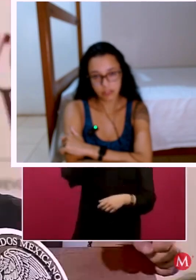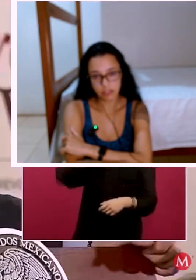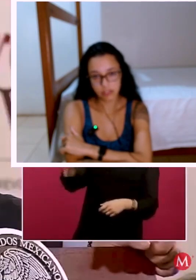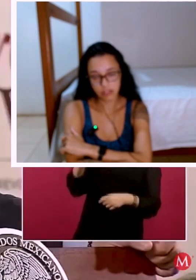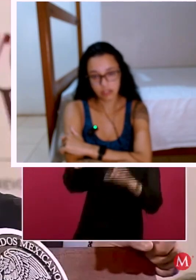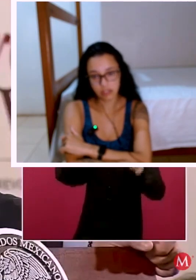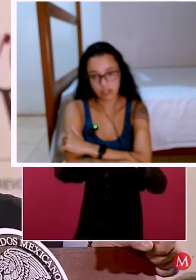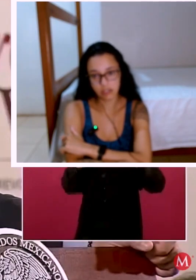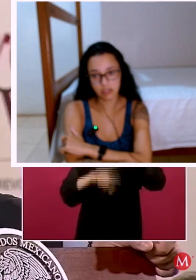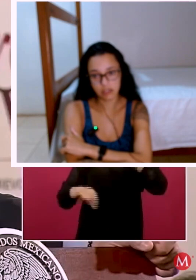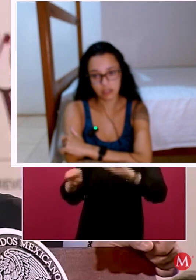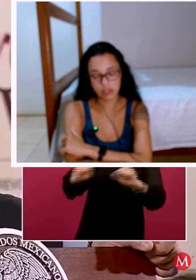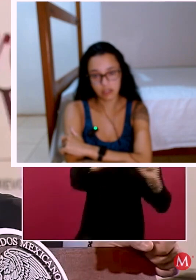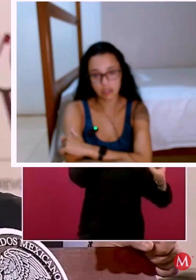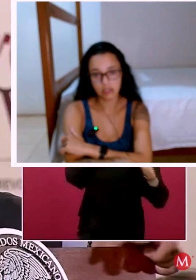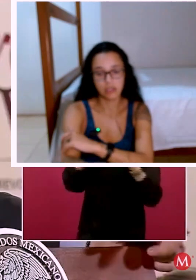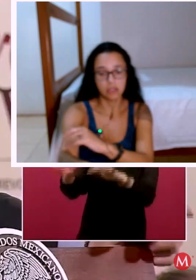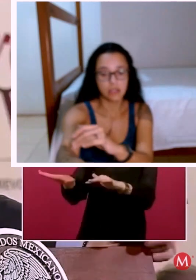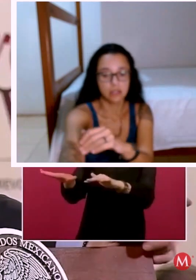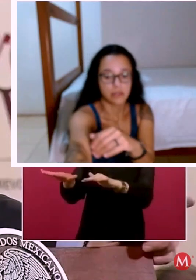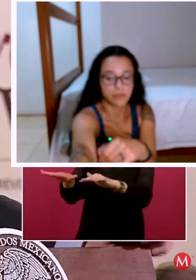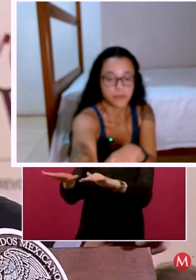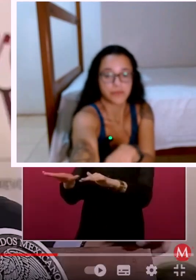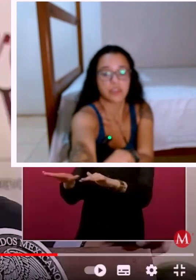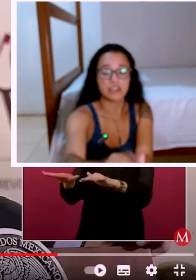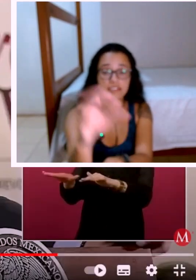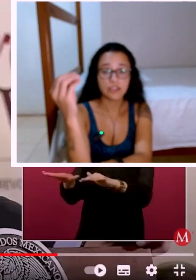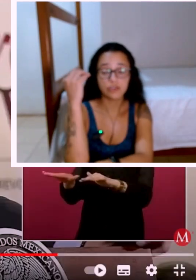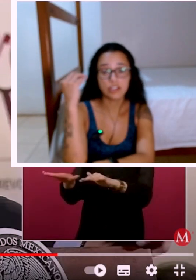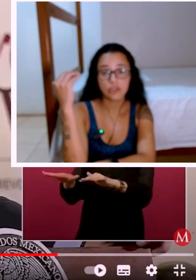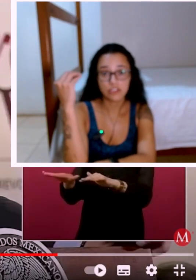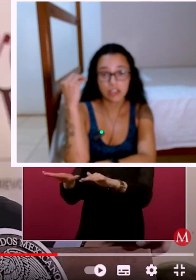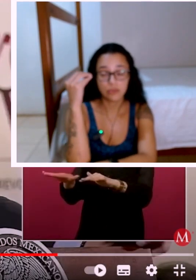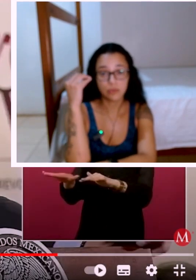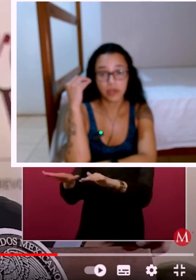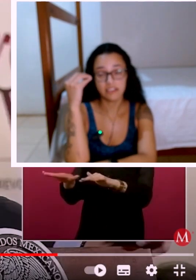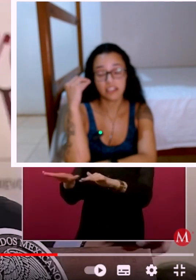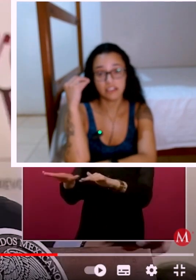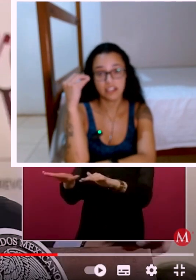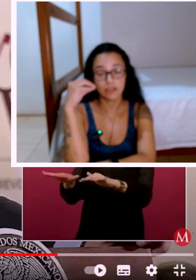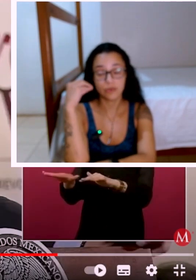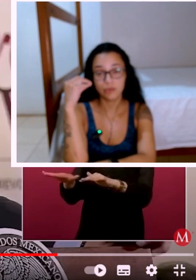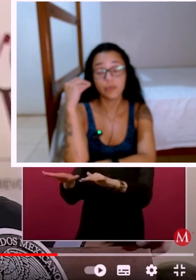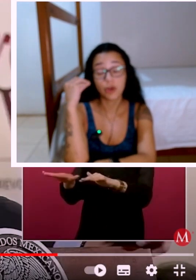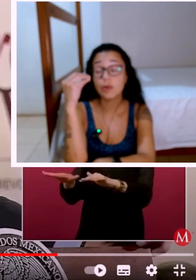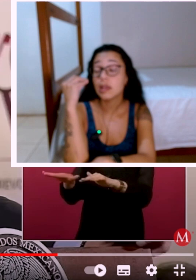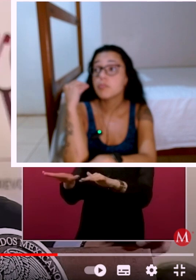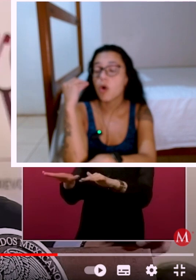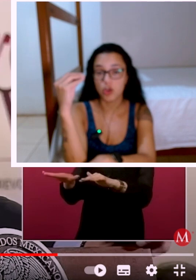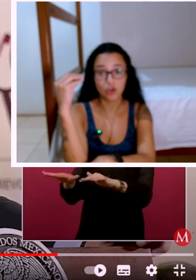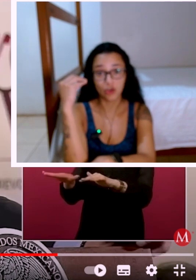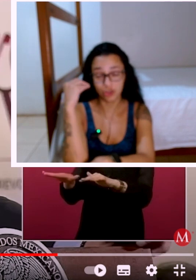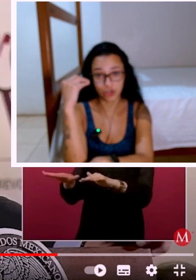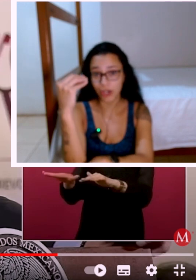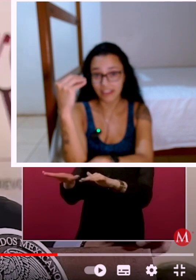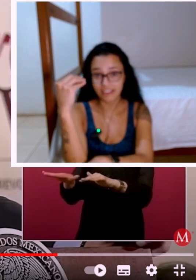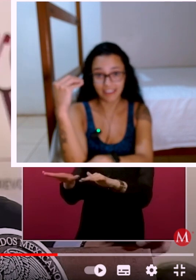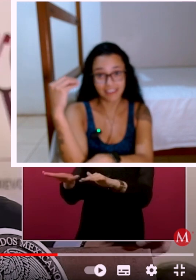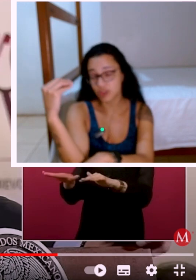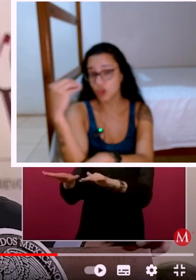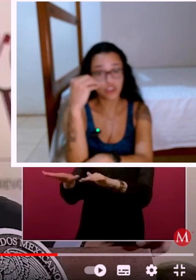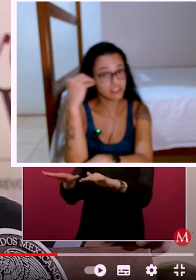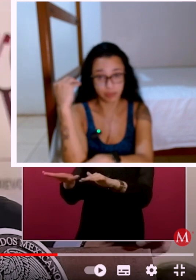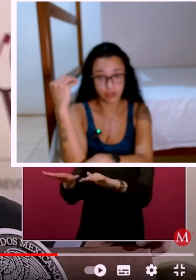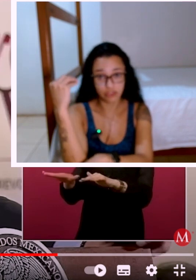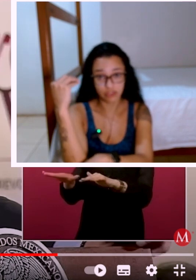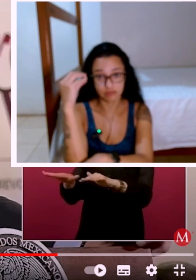todos lados estamos trabajando juntos Estados Unidos es un país que tiene un problemón con drogas